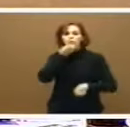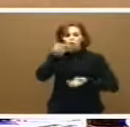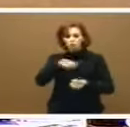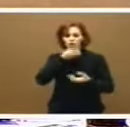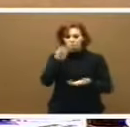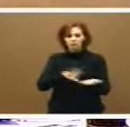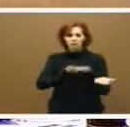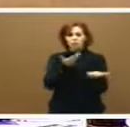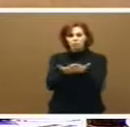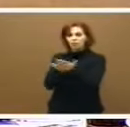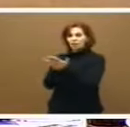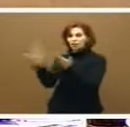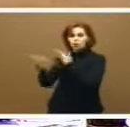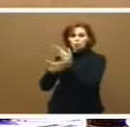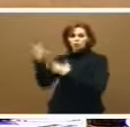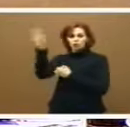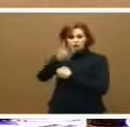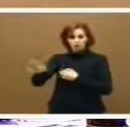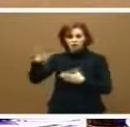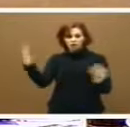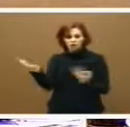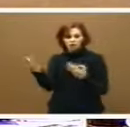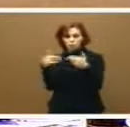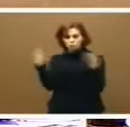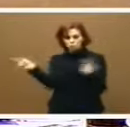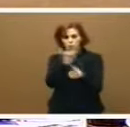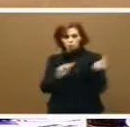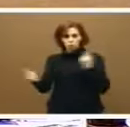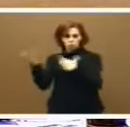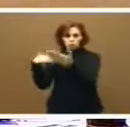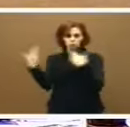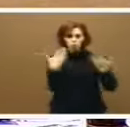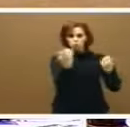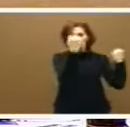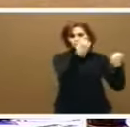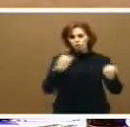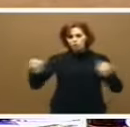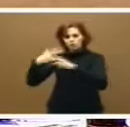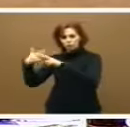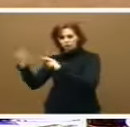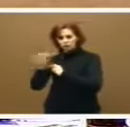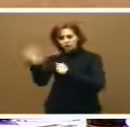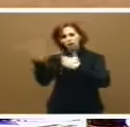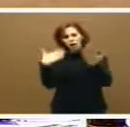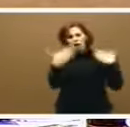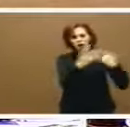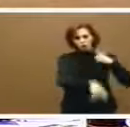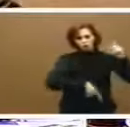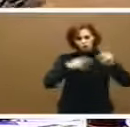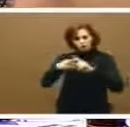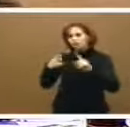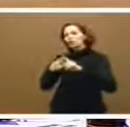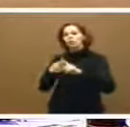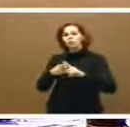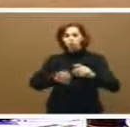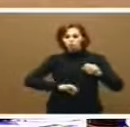instando al Gobierno de la Nación, abrir un proceso de diálogo y debate con otras fuerzas políticas que conduzca a una regulación de la interrupción voluntaria